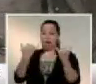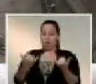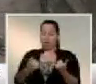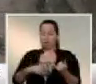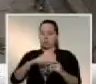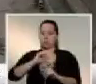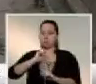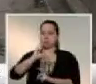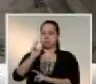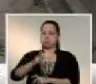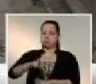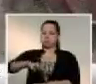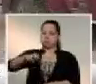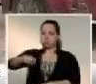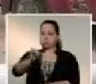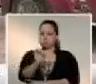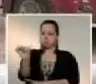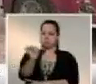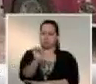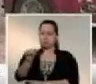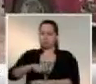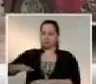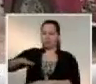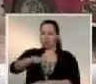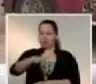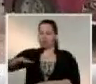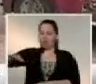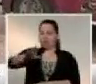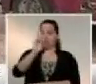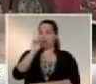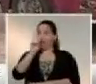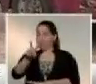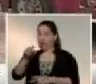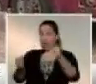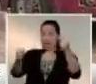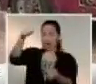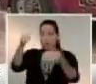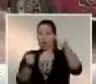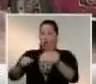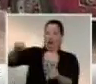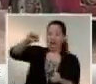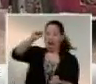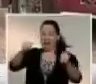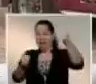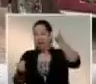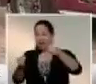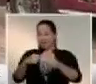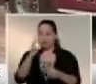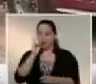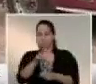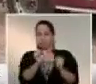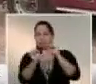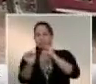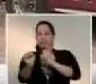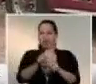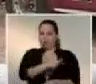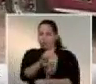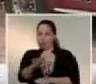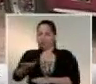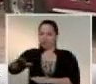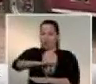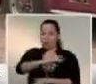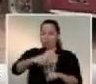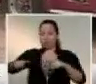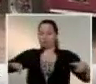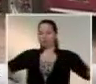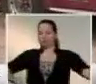venía subiendo, de repente vi el camión que venía fuera de control, traté de evitarlo, pero no pude y